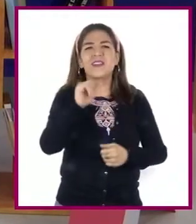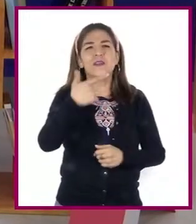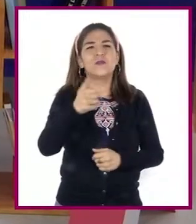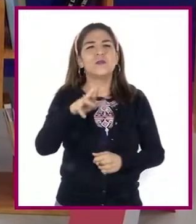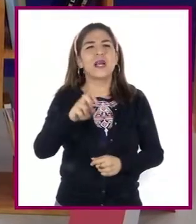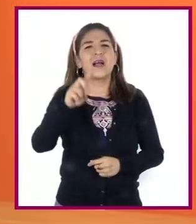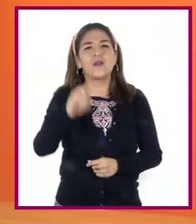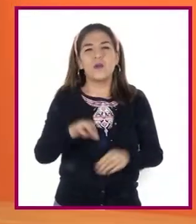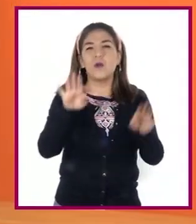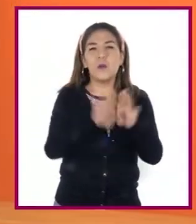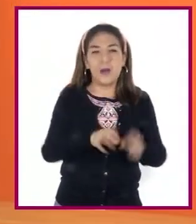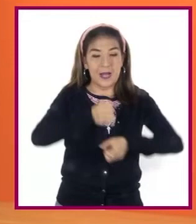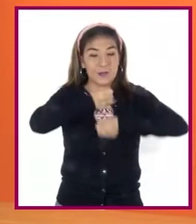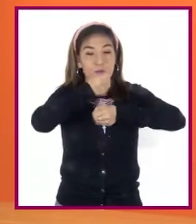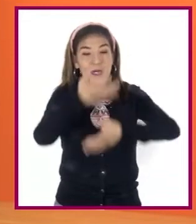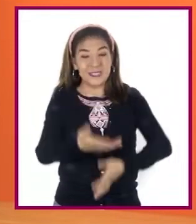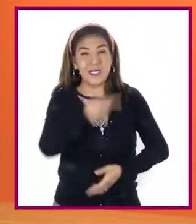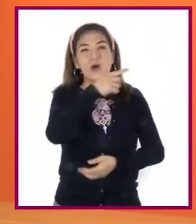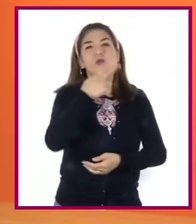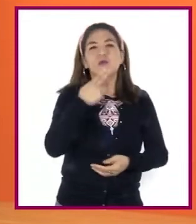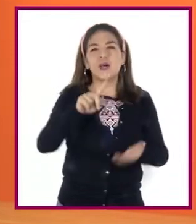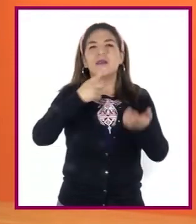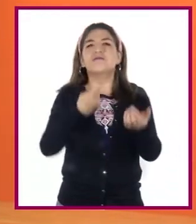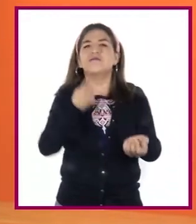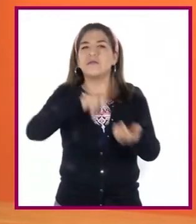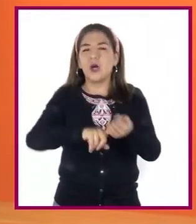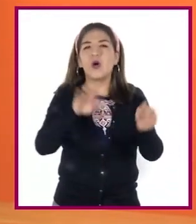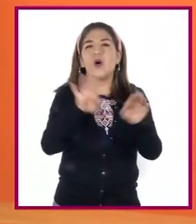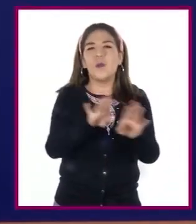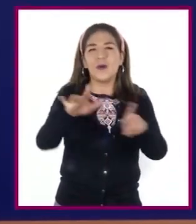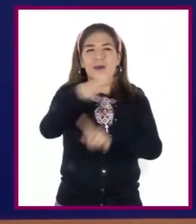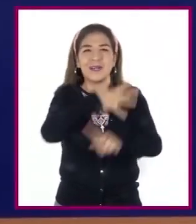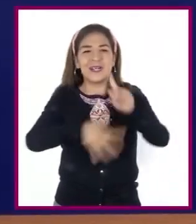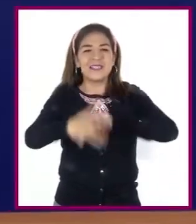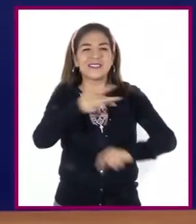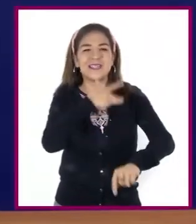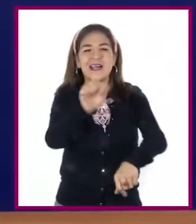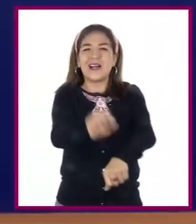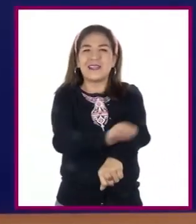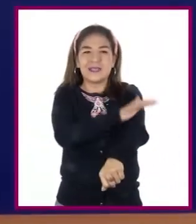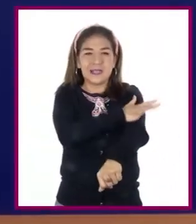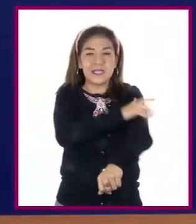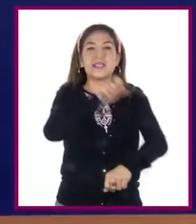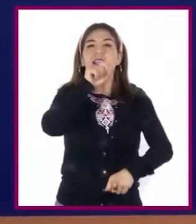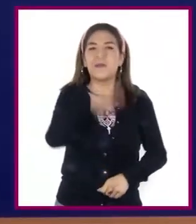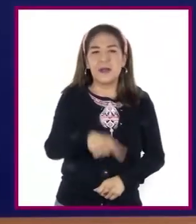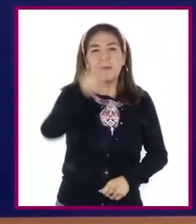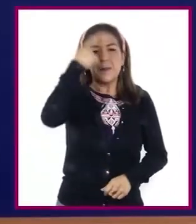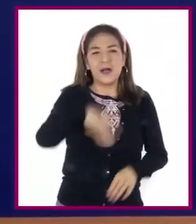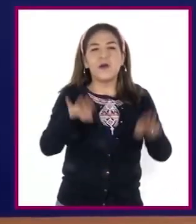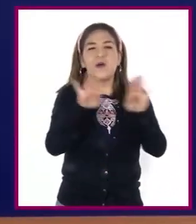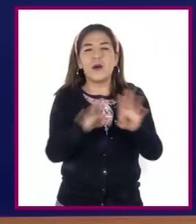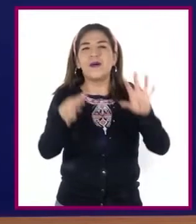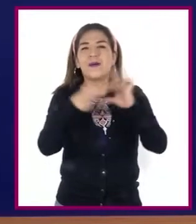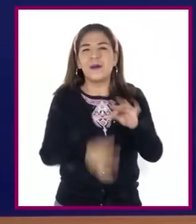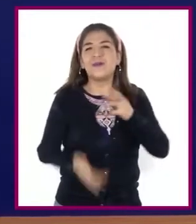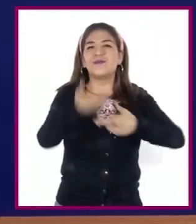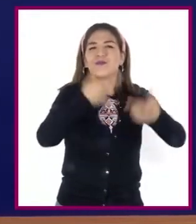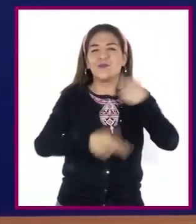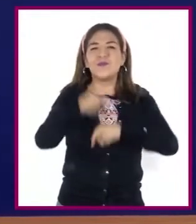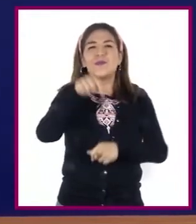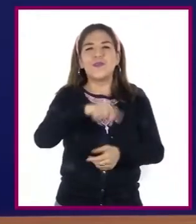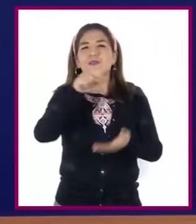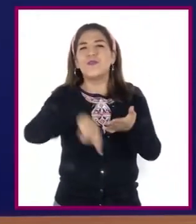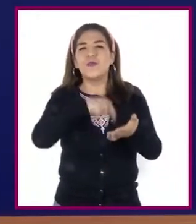la poesía para construir imágenes y evocar sentimientos y atmósferas. Y por supuesto, para construir o reconstruir espacios